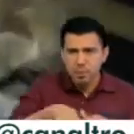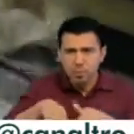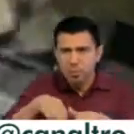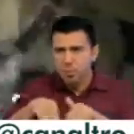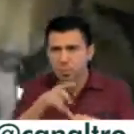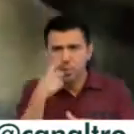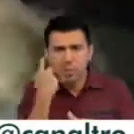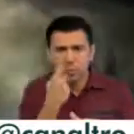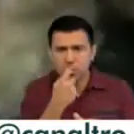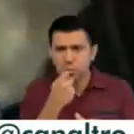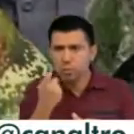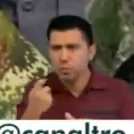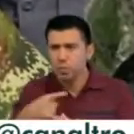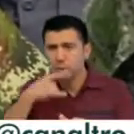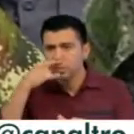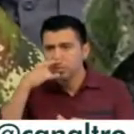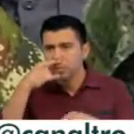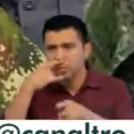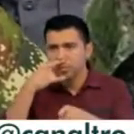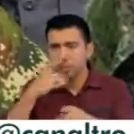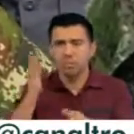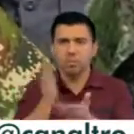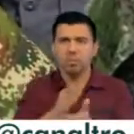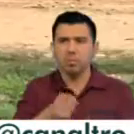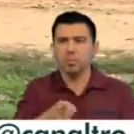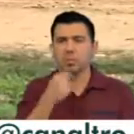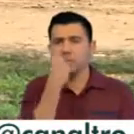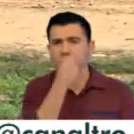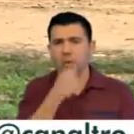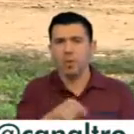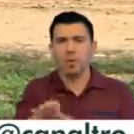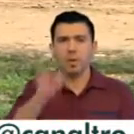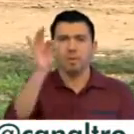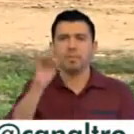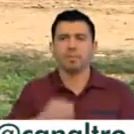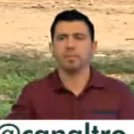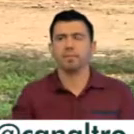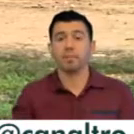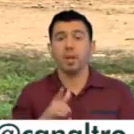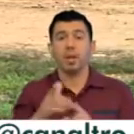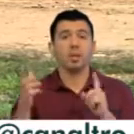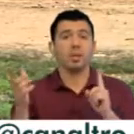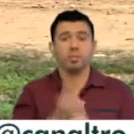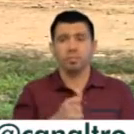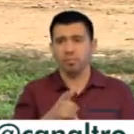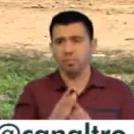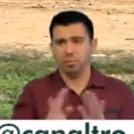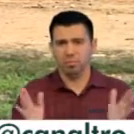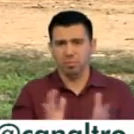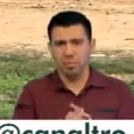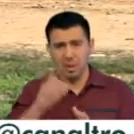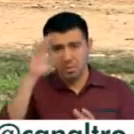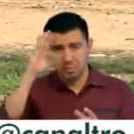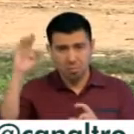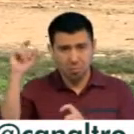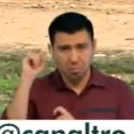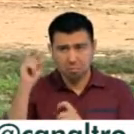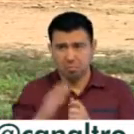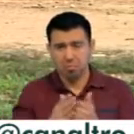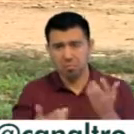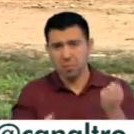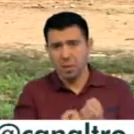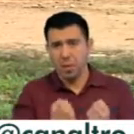se logró con la ubicación de este importante cargamento. Este operativo también fue reforzado o apoyado